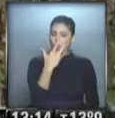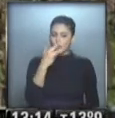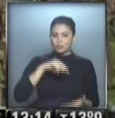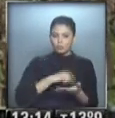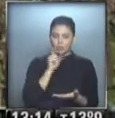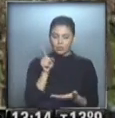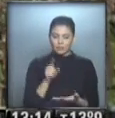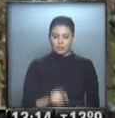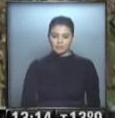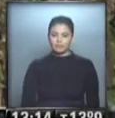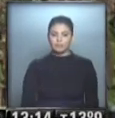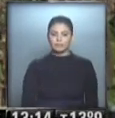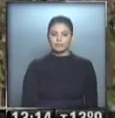nairobi